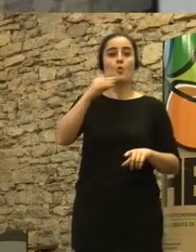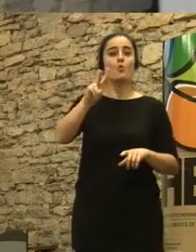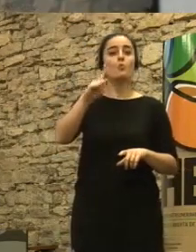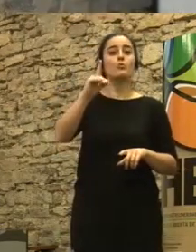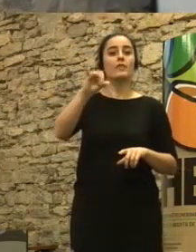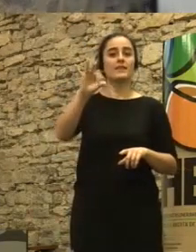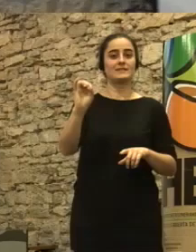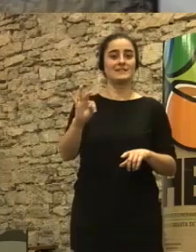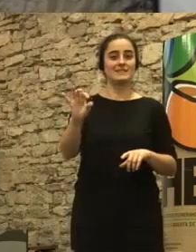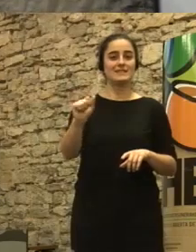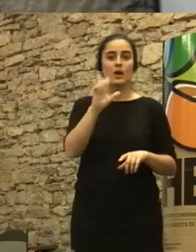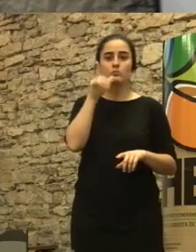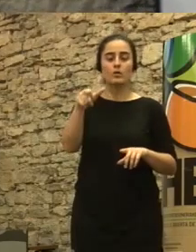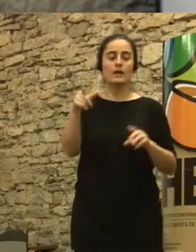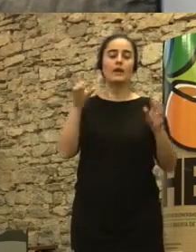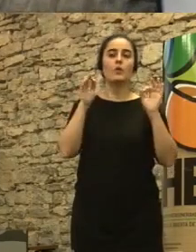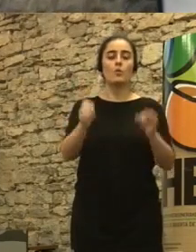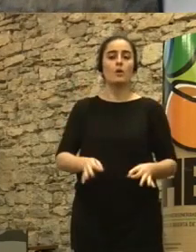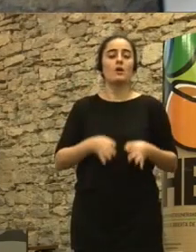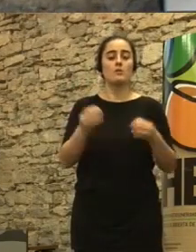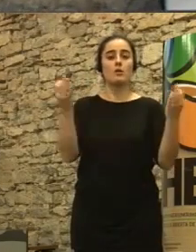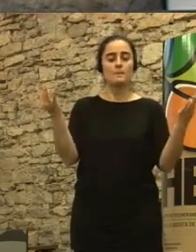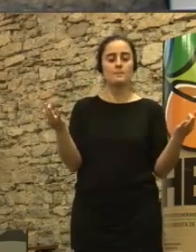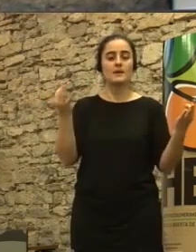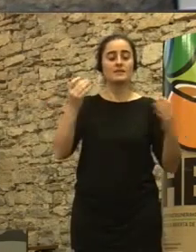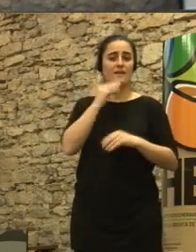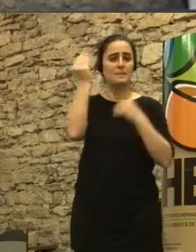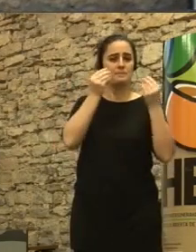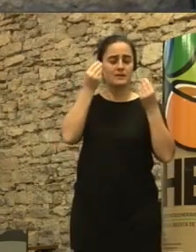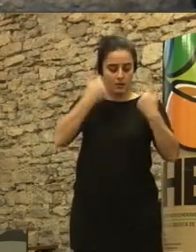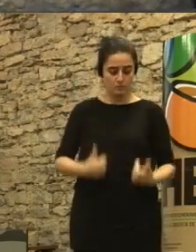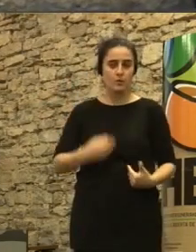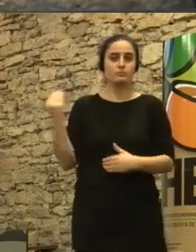siempre está pensando en ser una mejor persona, es muy impresionante.